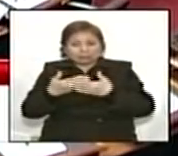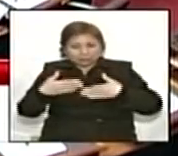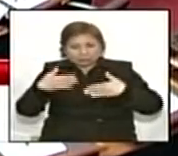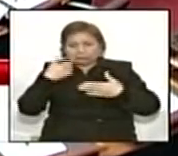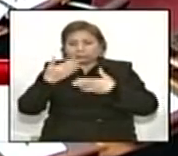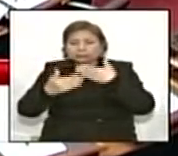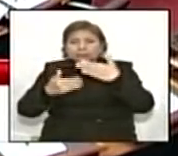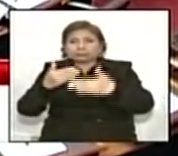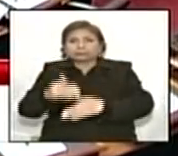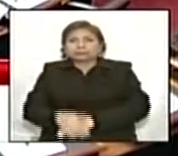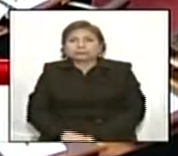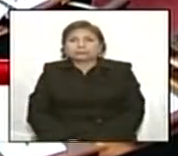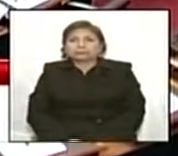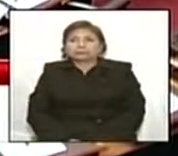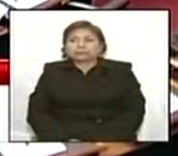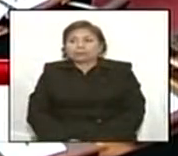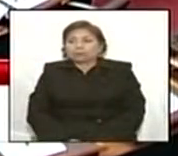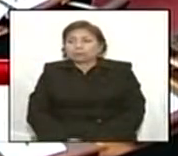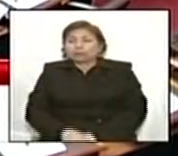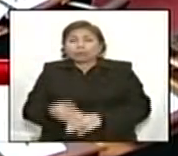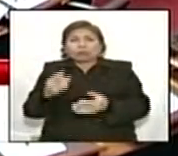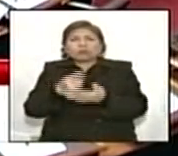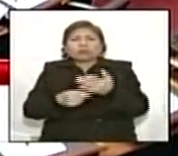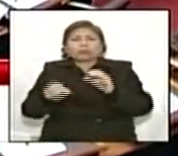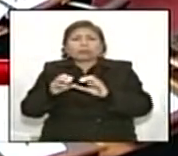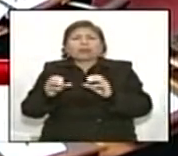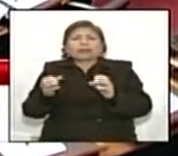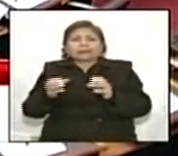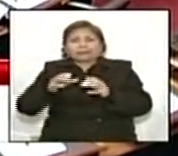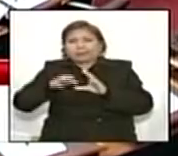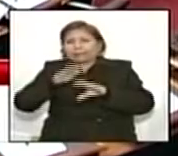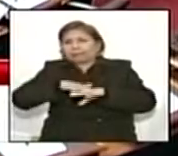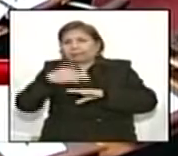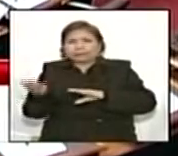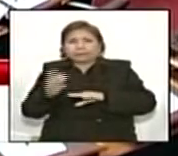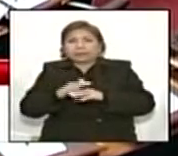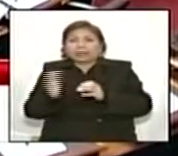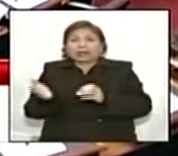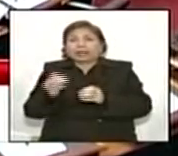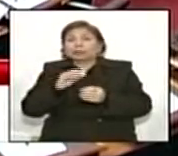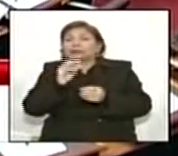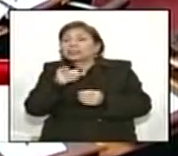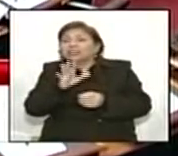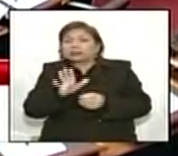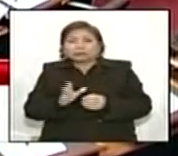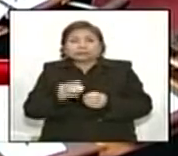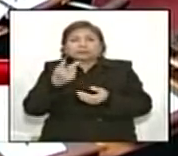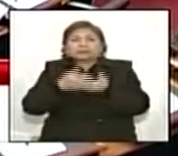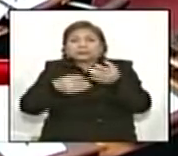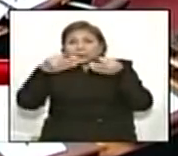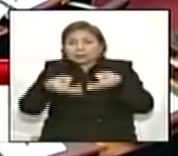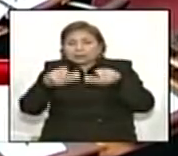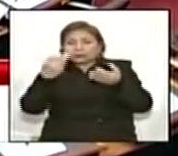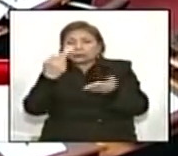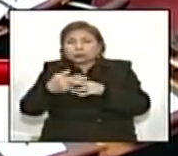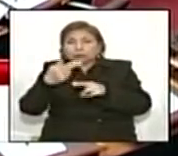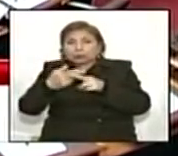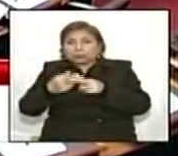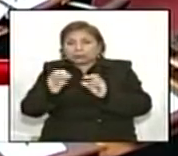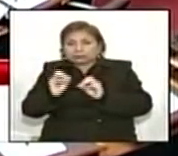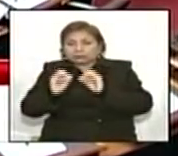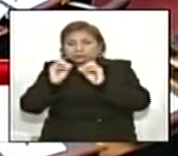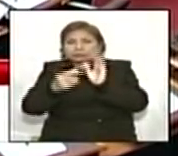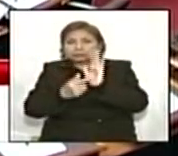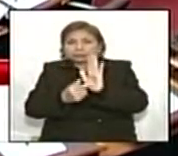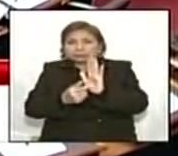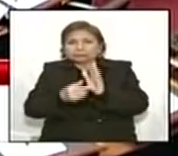incertidumbre. Eso podría pasar. Pero en términos procedimentales, entiendo, y eso lo responderá con mayor pertinencia un constitucionalista, entiendo que